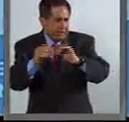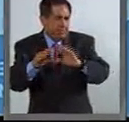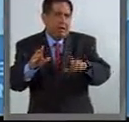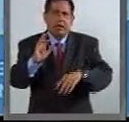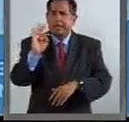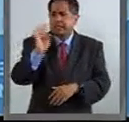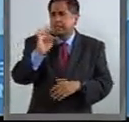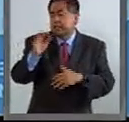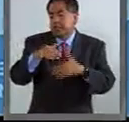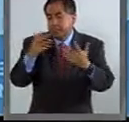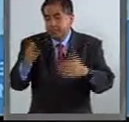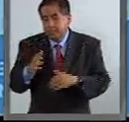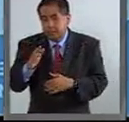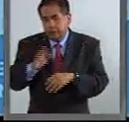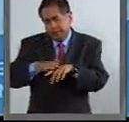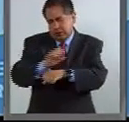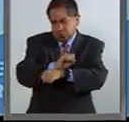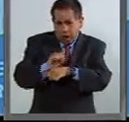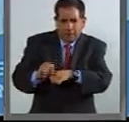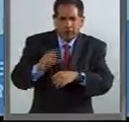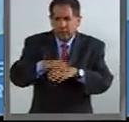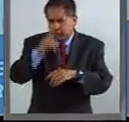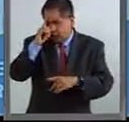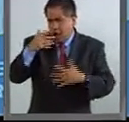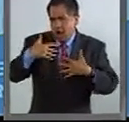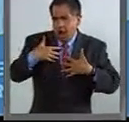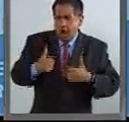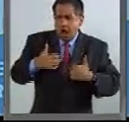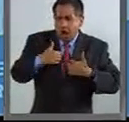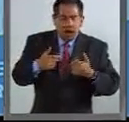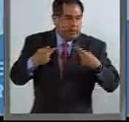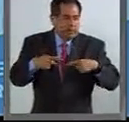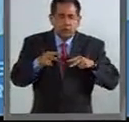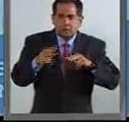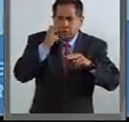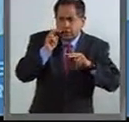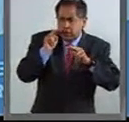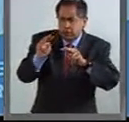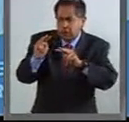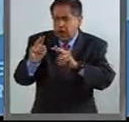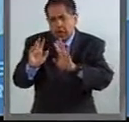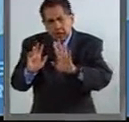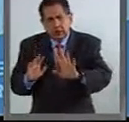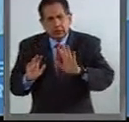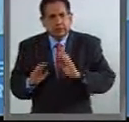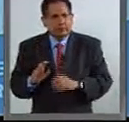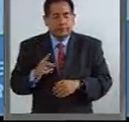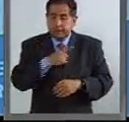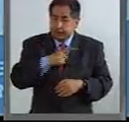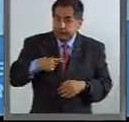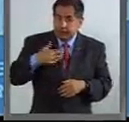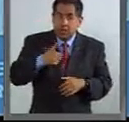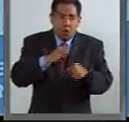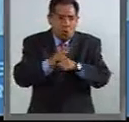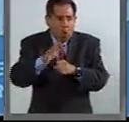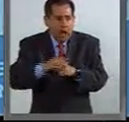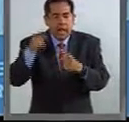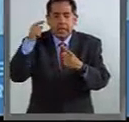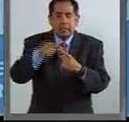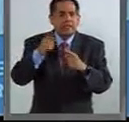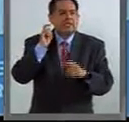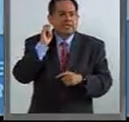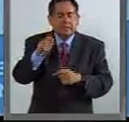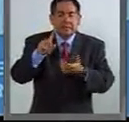quizá pues, más sencillos, más fáciles y que la gente quiere ver y escuchar. Tenemos que entender de qué se trata un